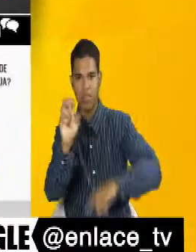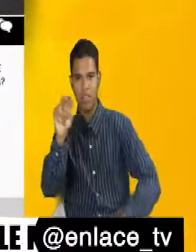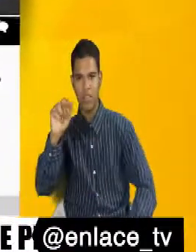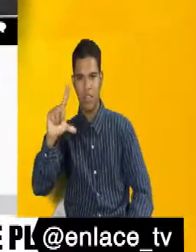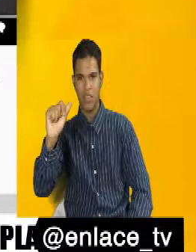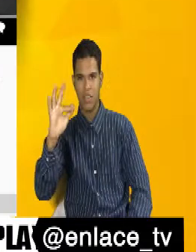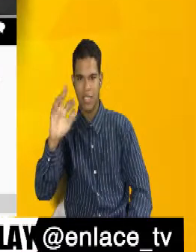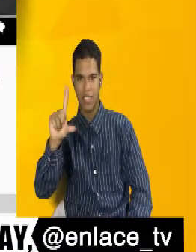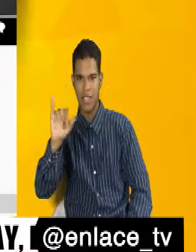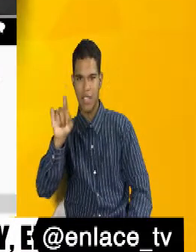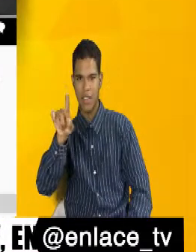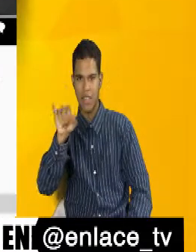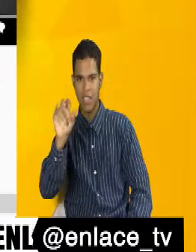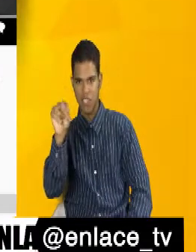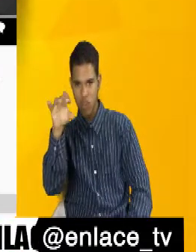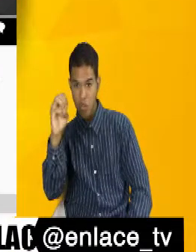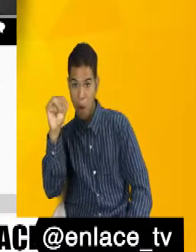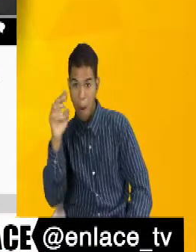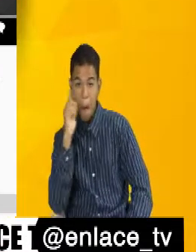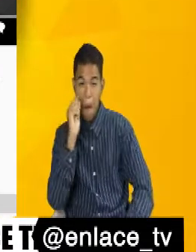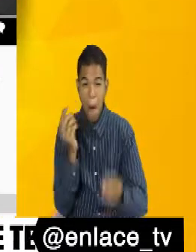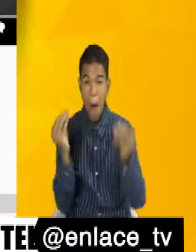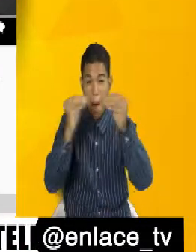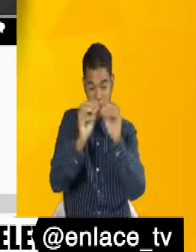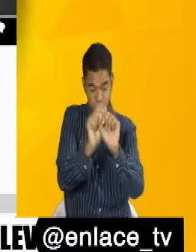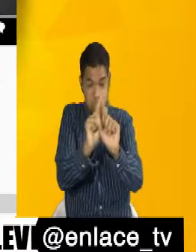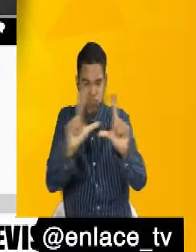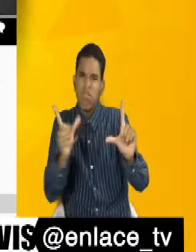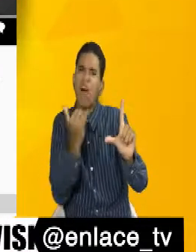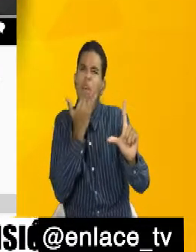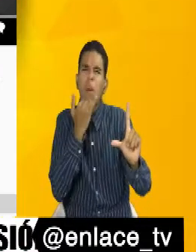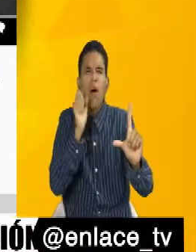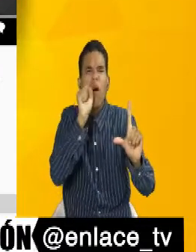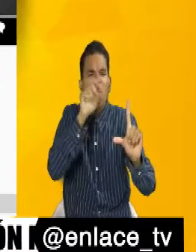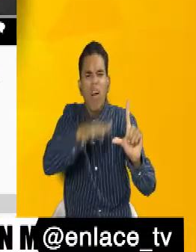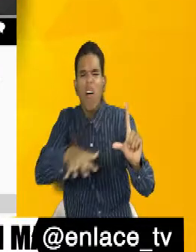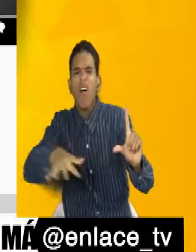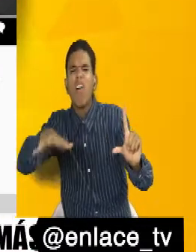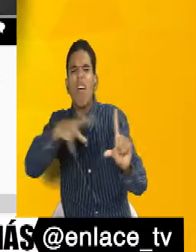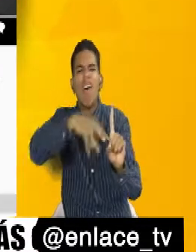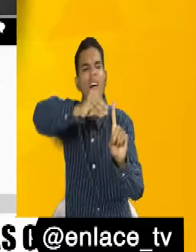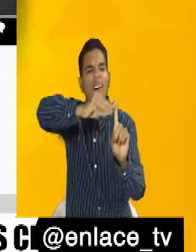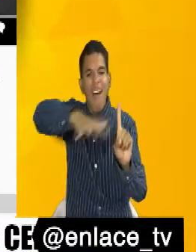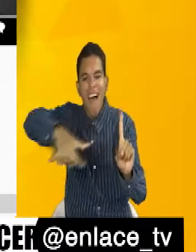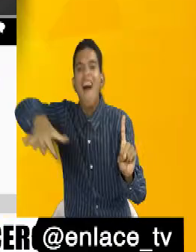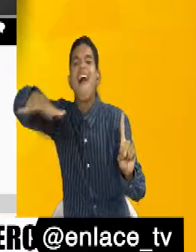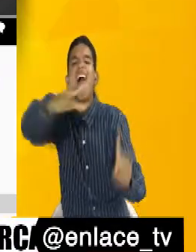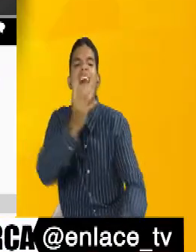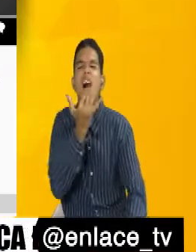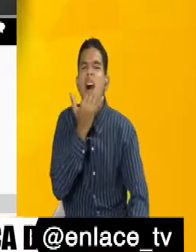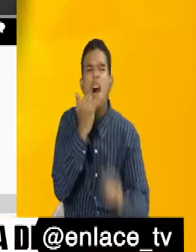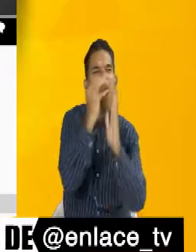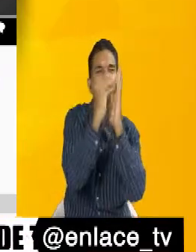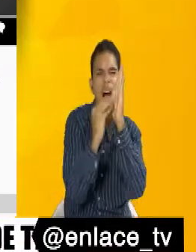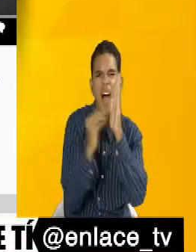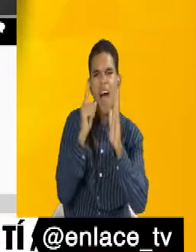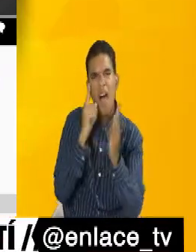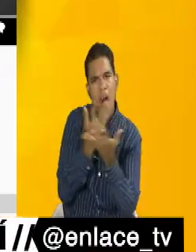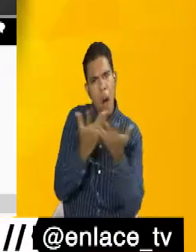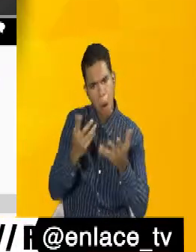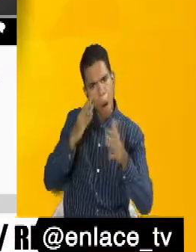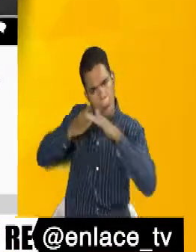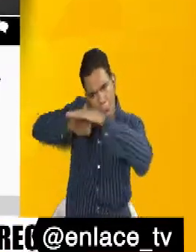www.enlacetelevisión.com y pueda conocer más de lo que pasa en nuestra ciudad y región. Otras informaciones de su interés las puede encontrar ahí en nuestra plataforma